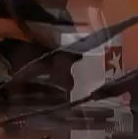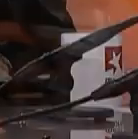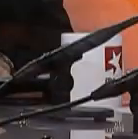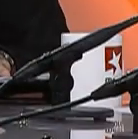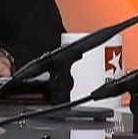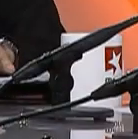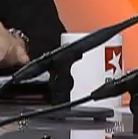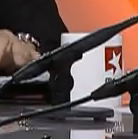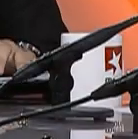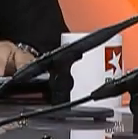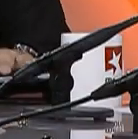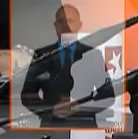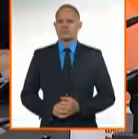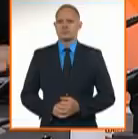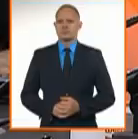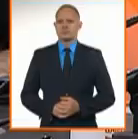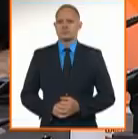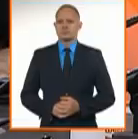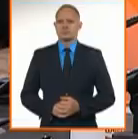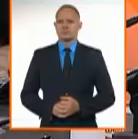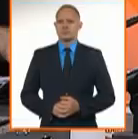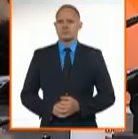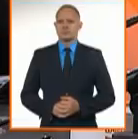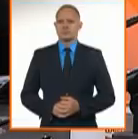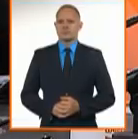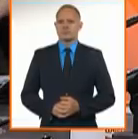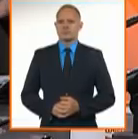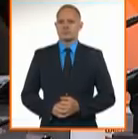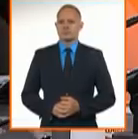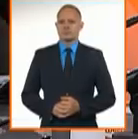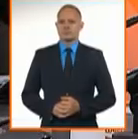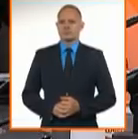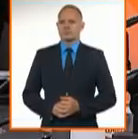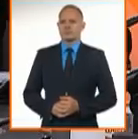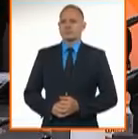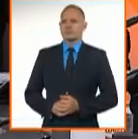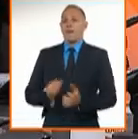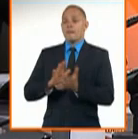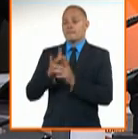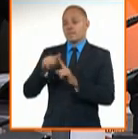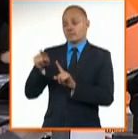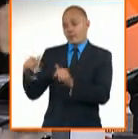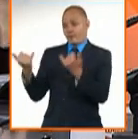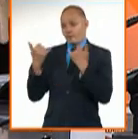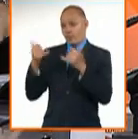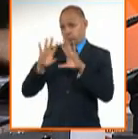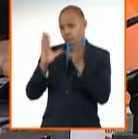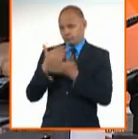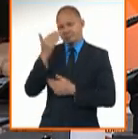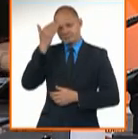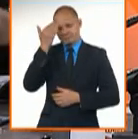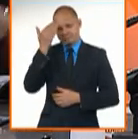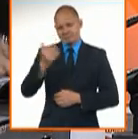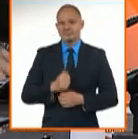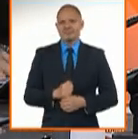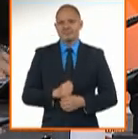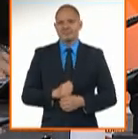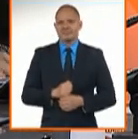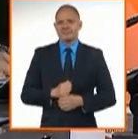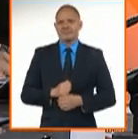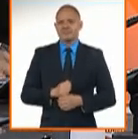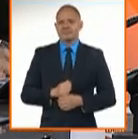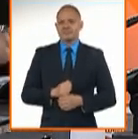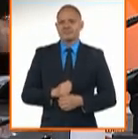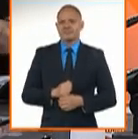bueno gracias a nuestros compañeros de bellos moore y por estos detalles a los compañeros de la dirección de la termoeléctrica antonio guiteras y en estas